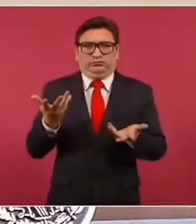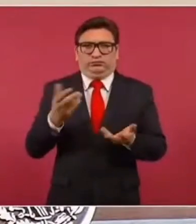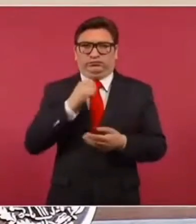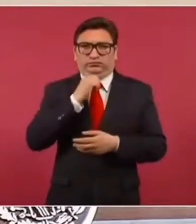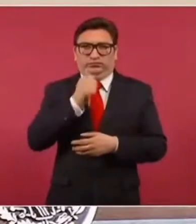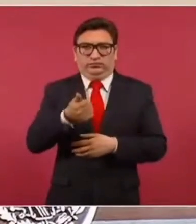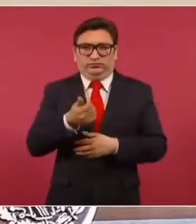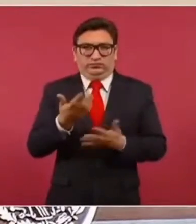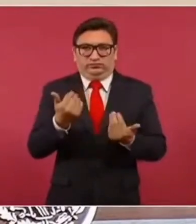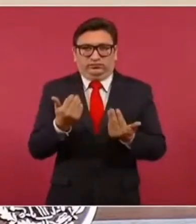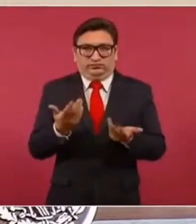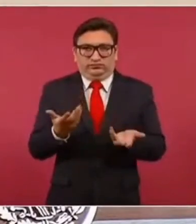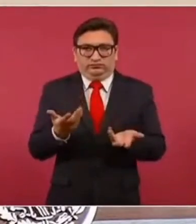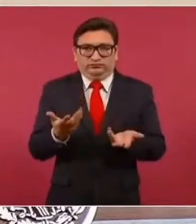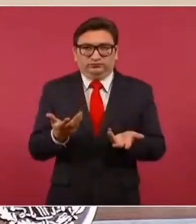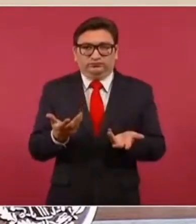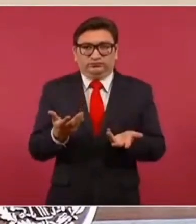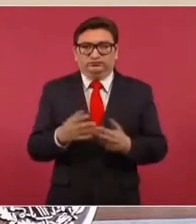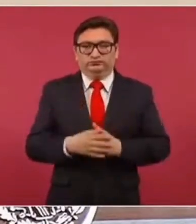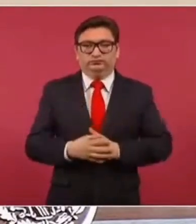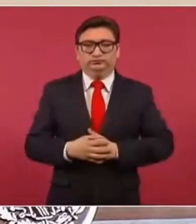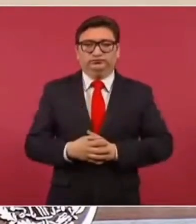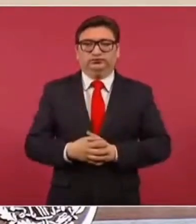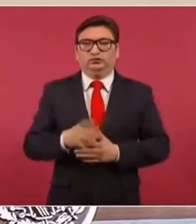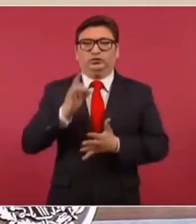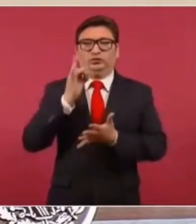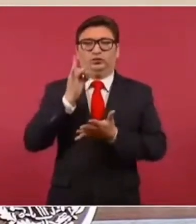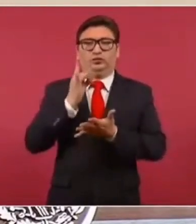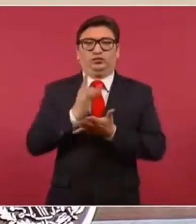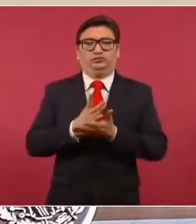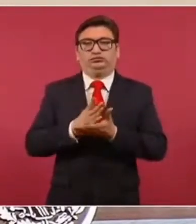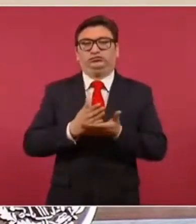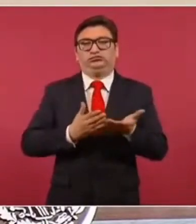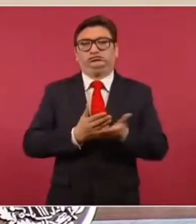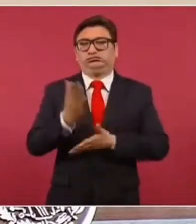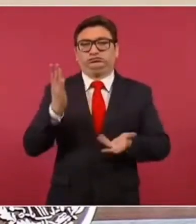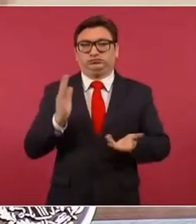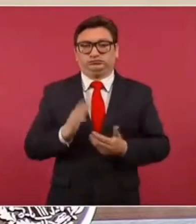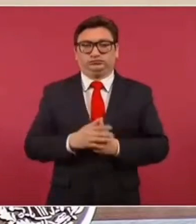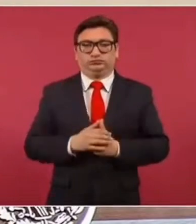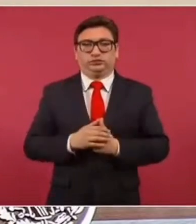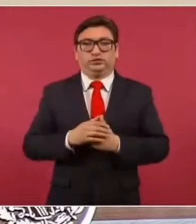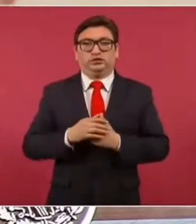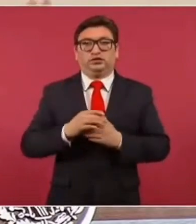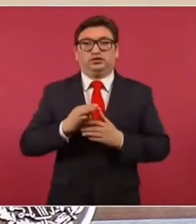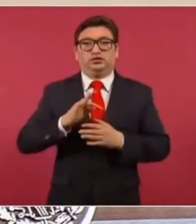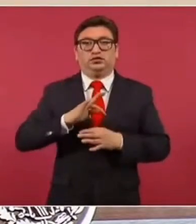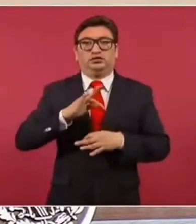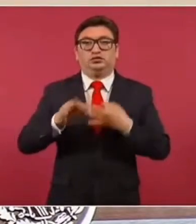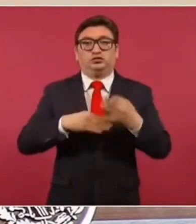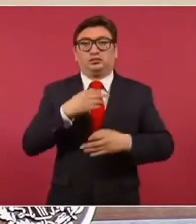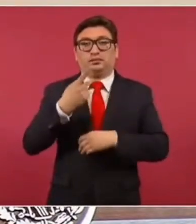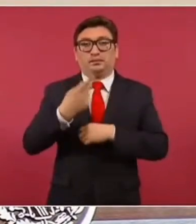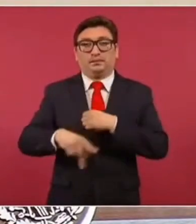alternativa, solo echarse a andar y correr todos los riesgos.